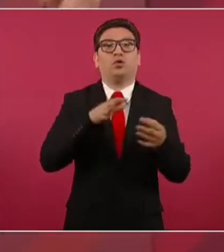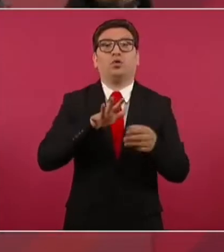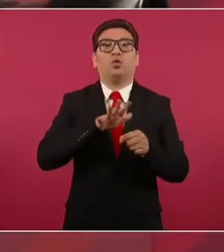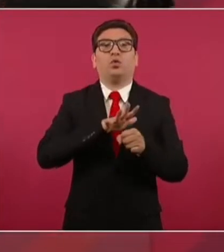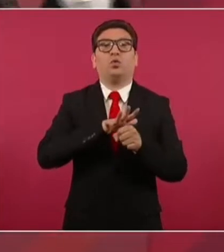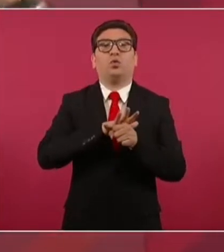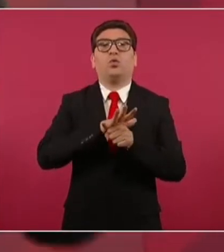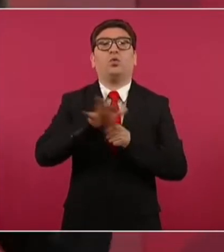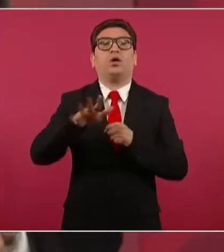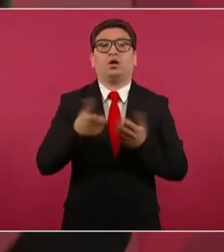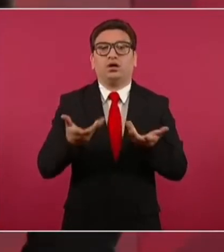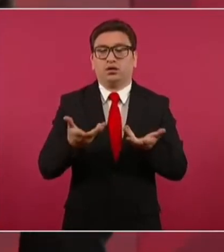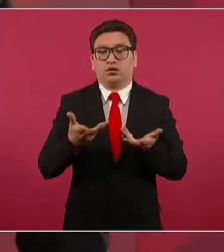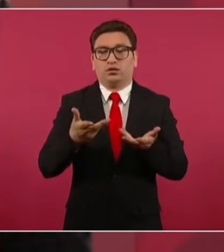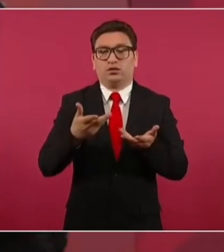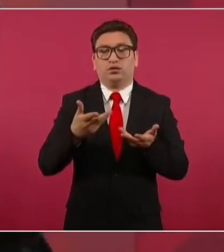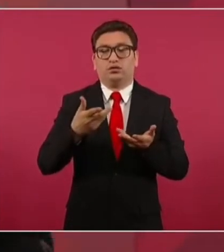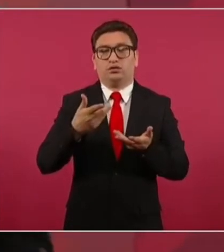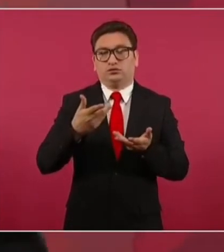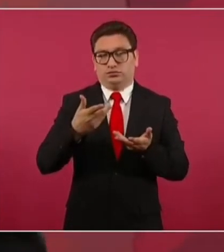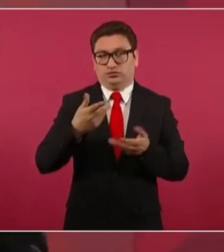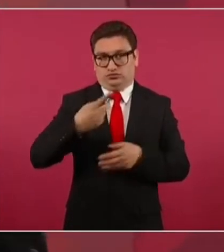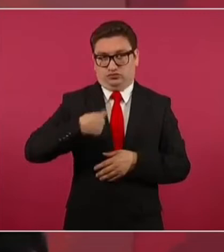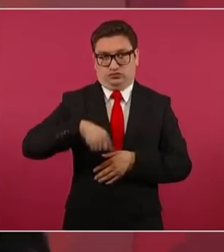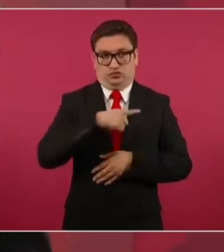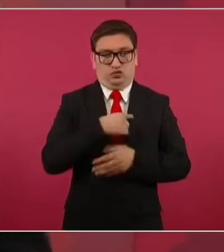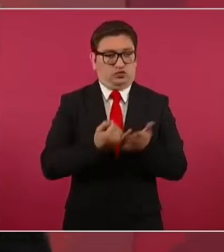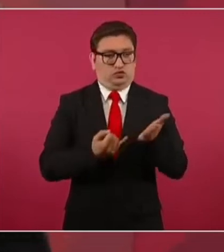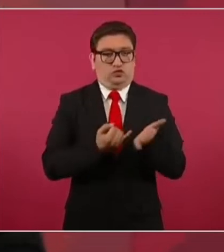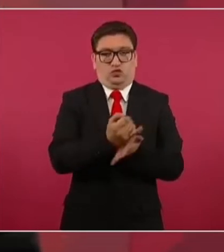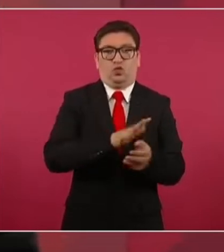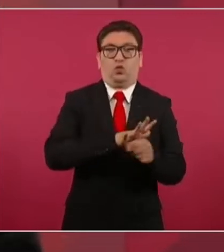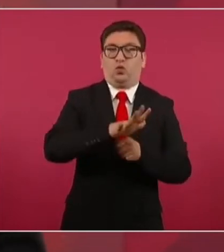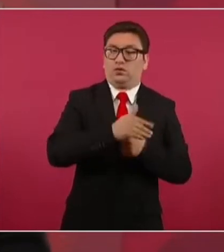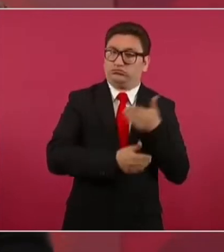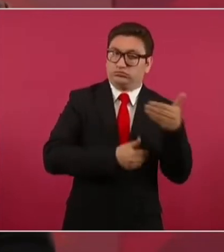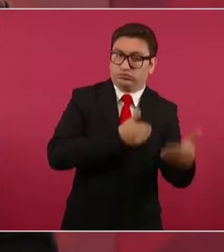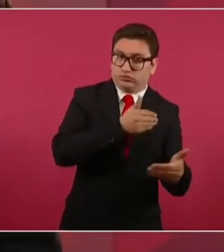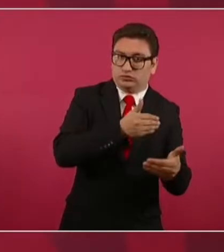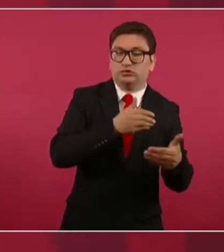ser la postura, si continuábamos